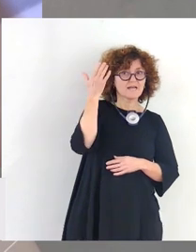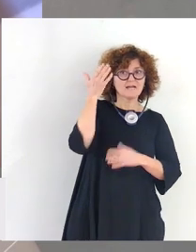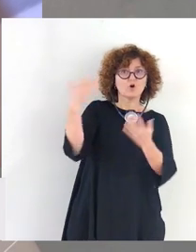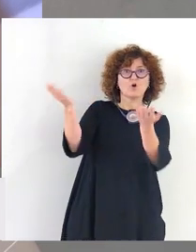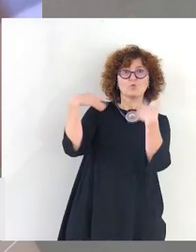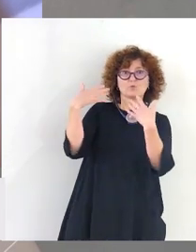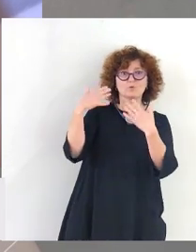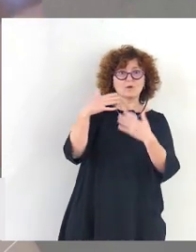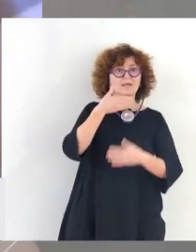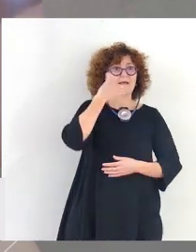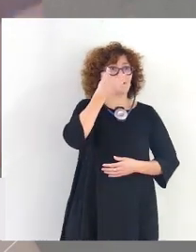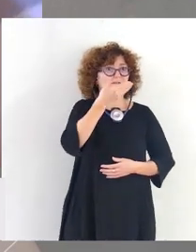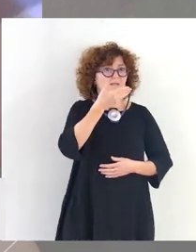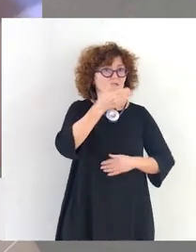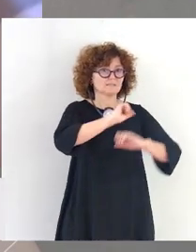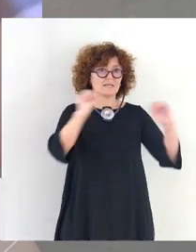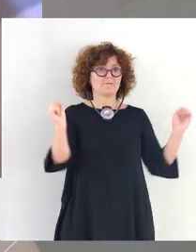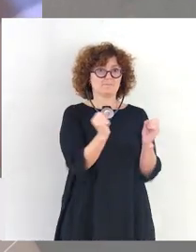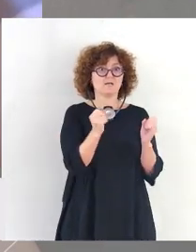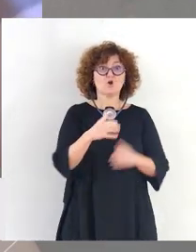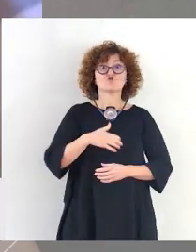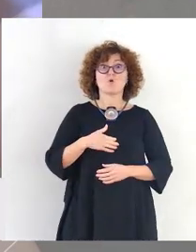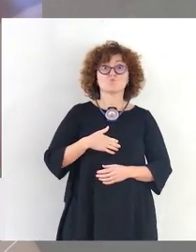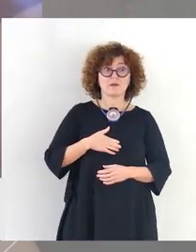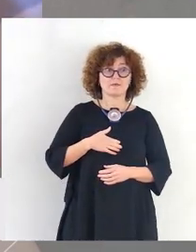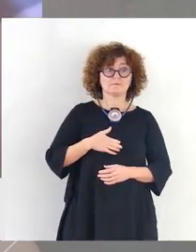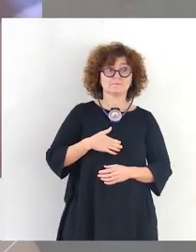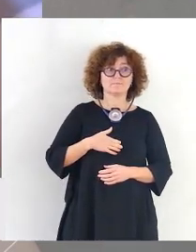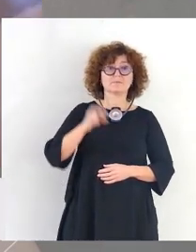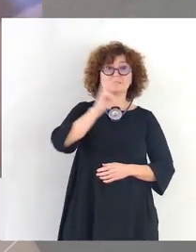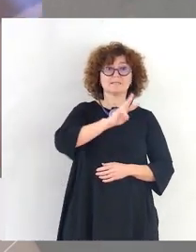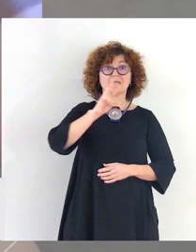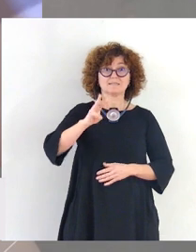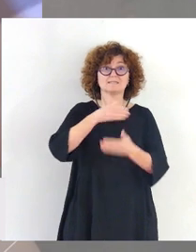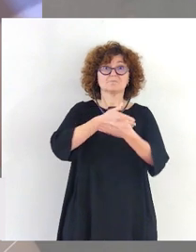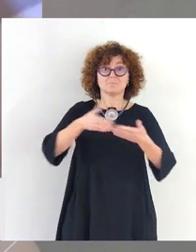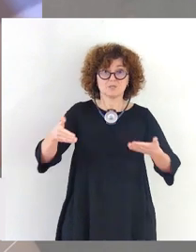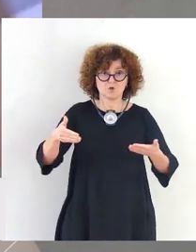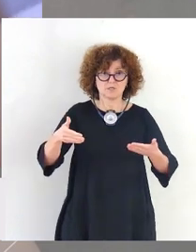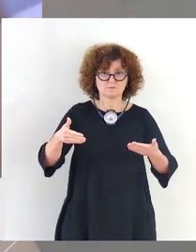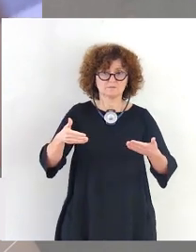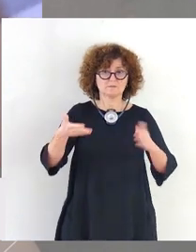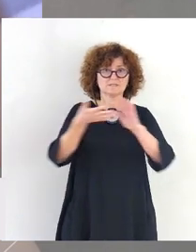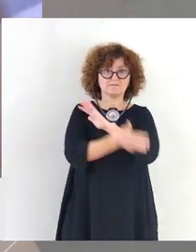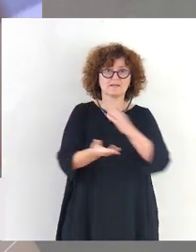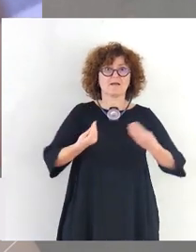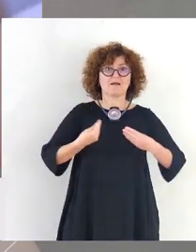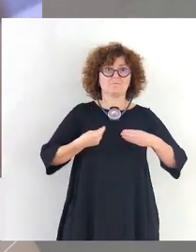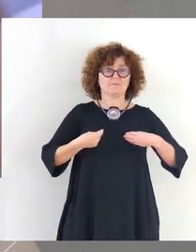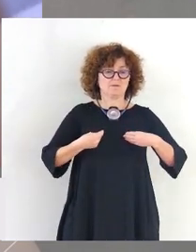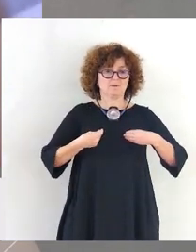invierno de los cuales 33 millones están viviendo en pobreza energética ya Estos son datos